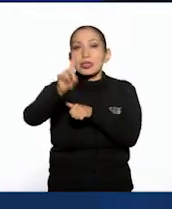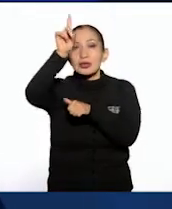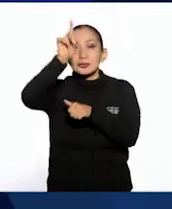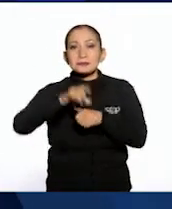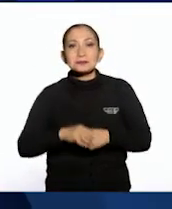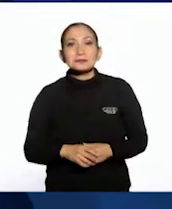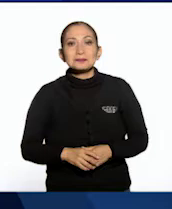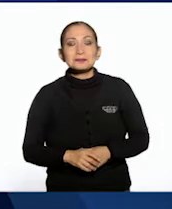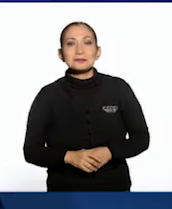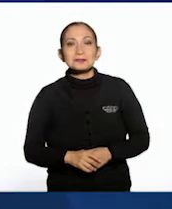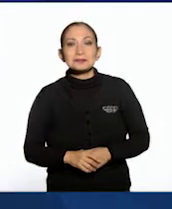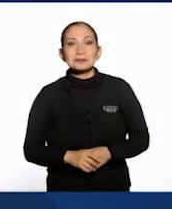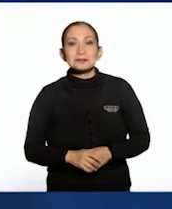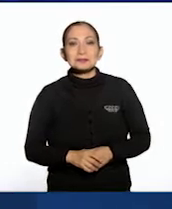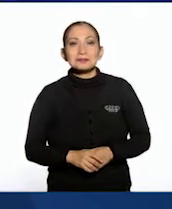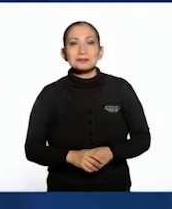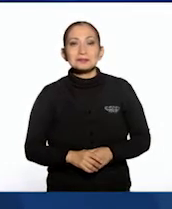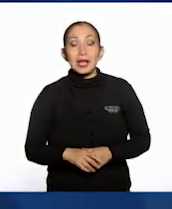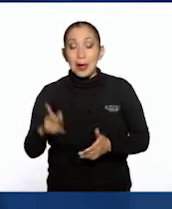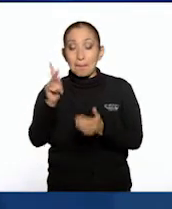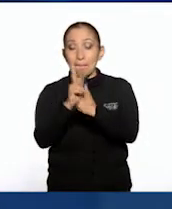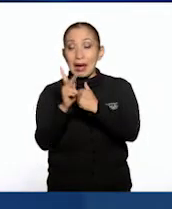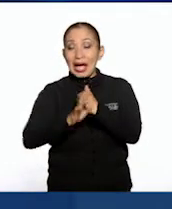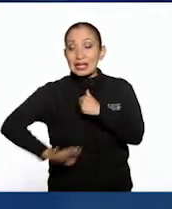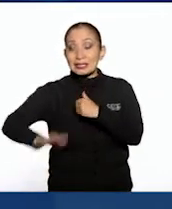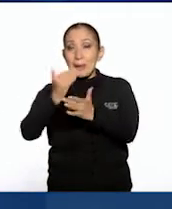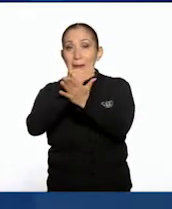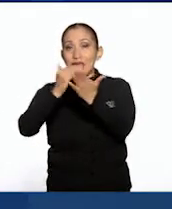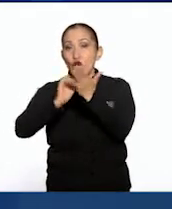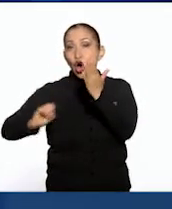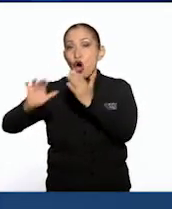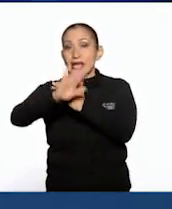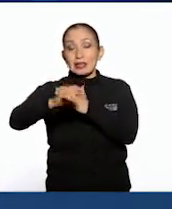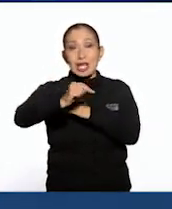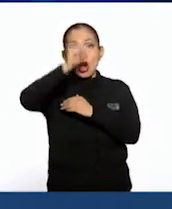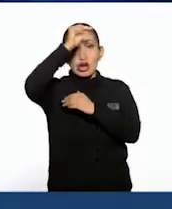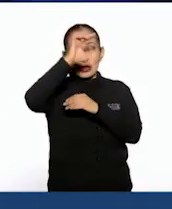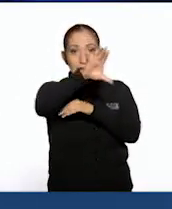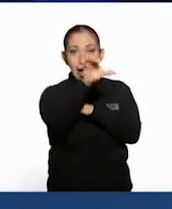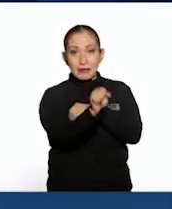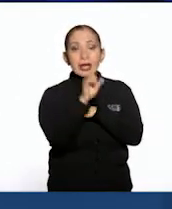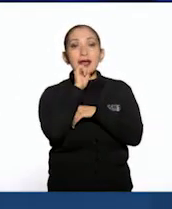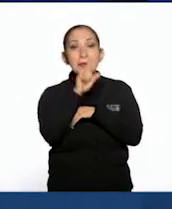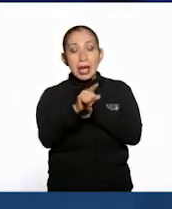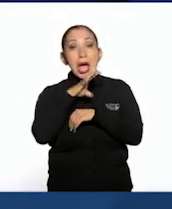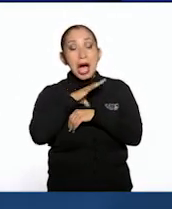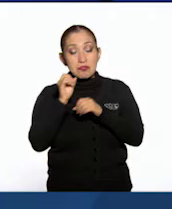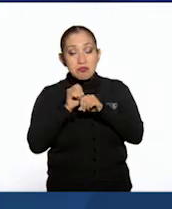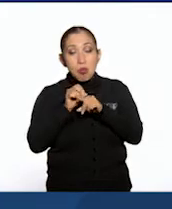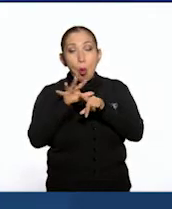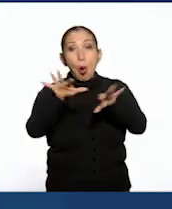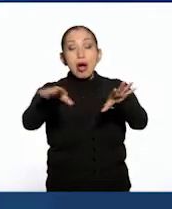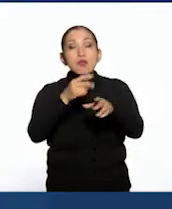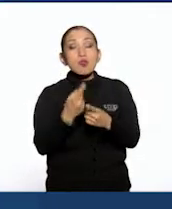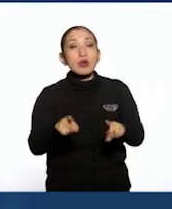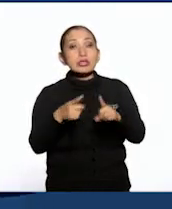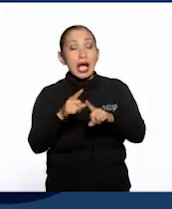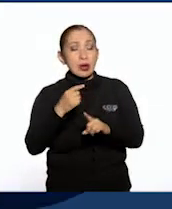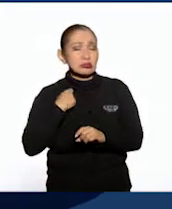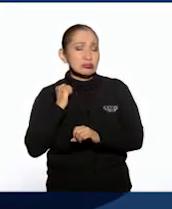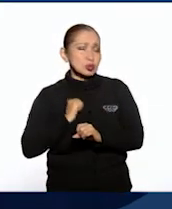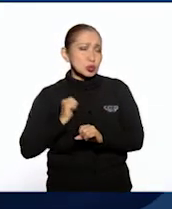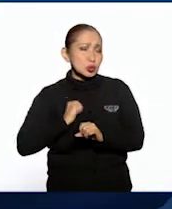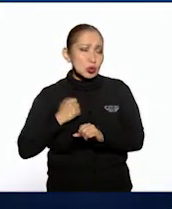Dios. En los países en Medio Oriente y el norte de África también permeó una gran influencia musical durante